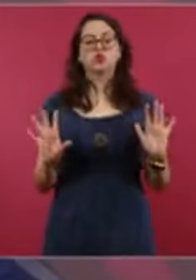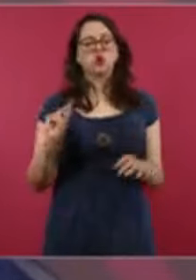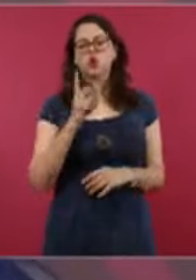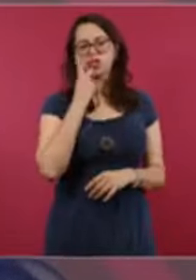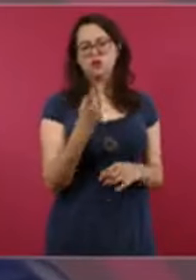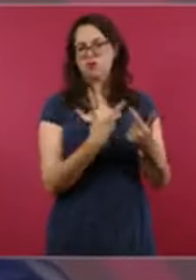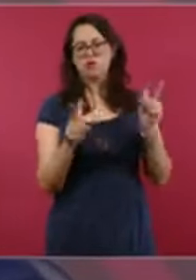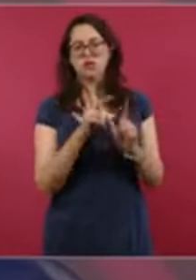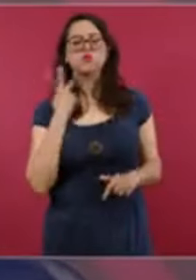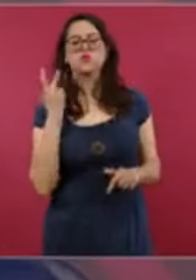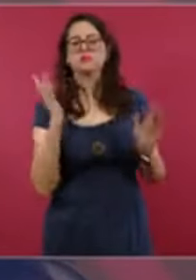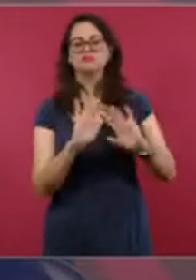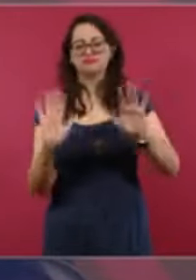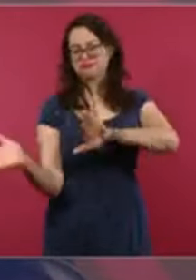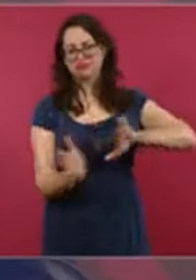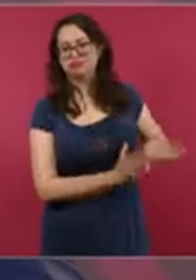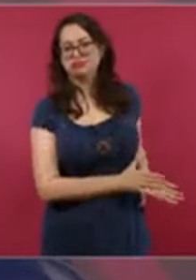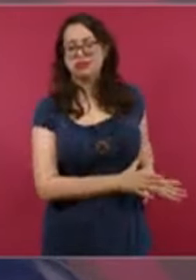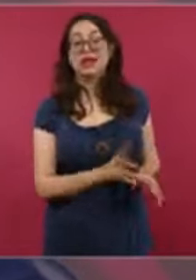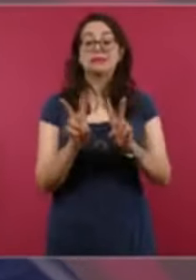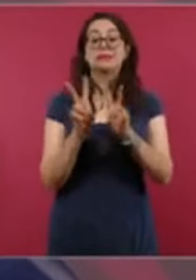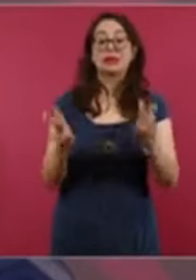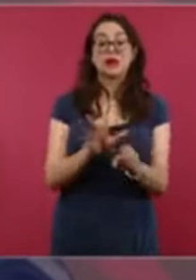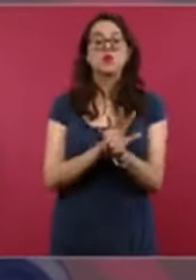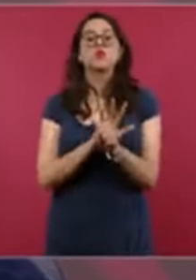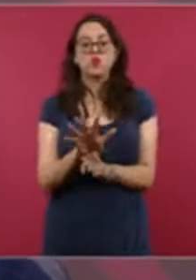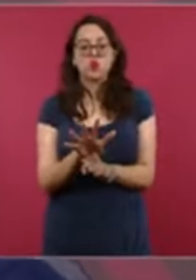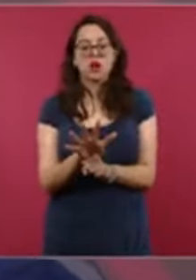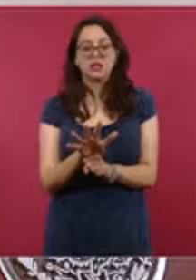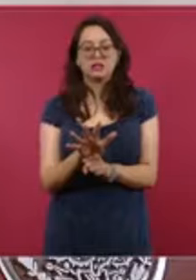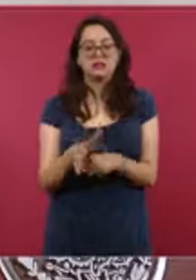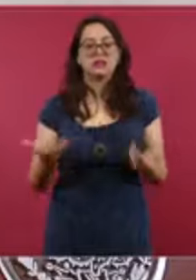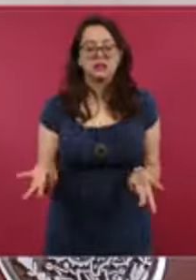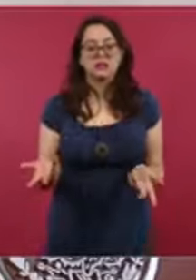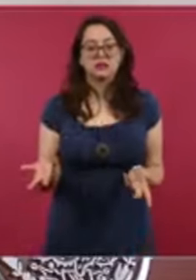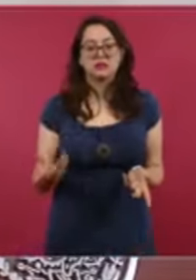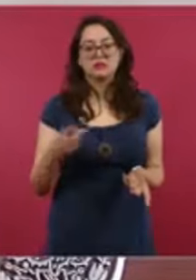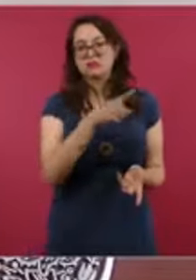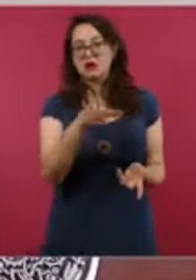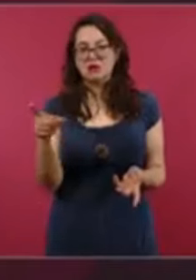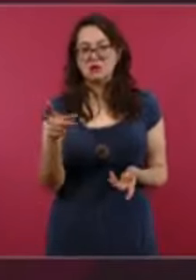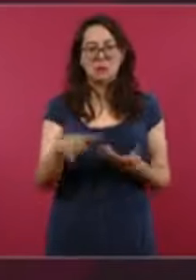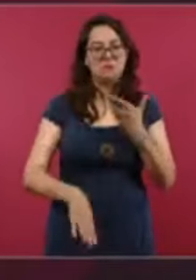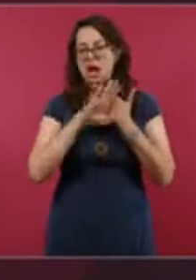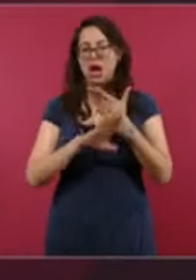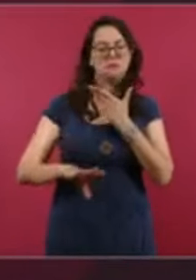No fueron capaces de hacer distinciones. Todo fue a tabla rasa.